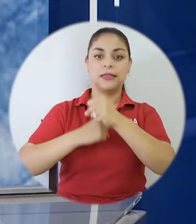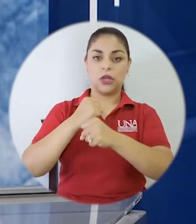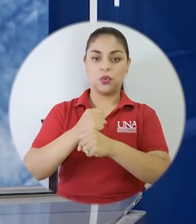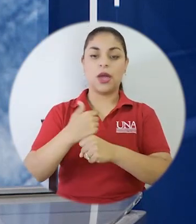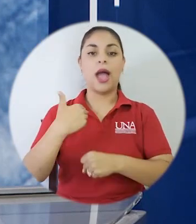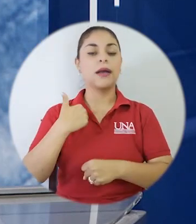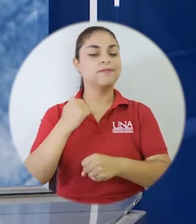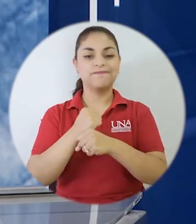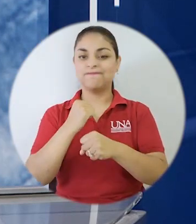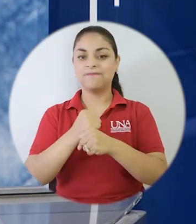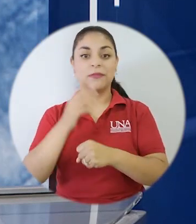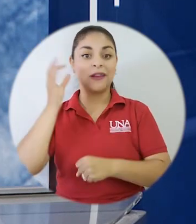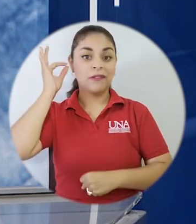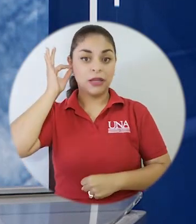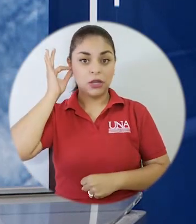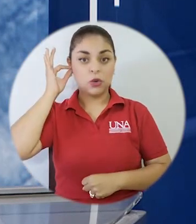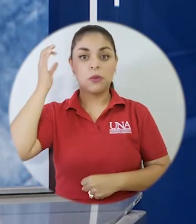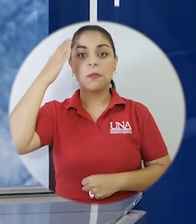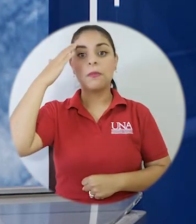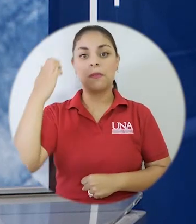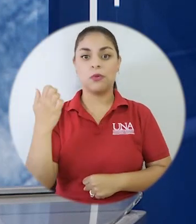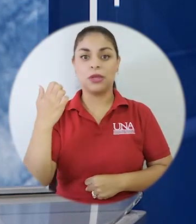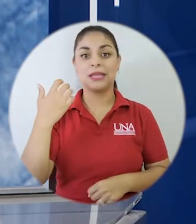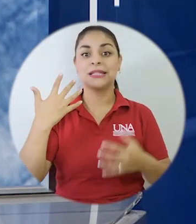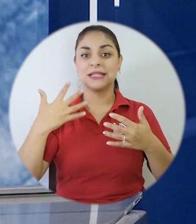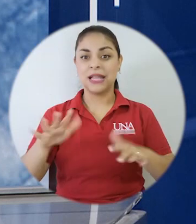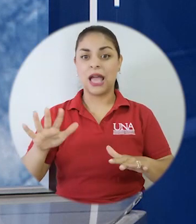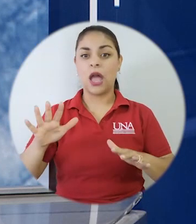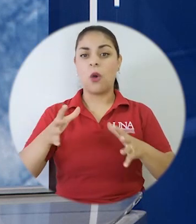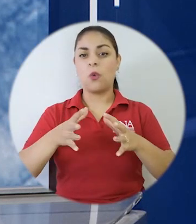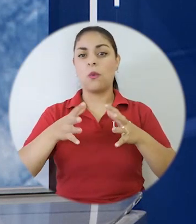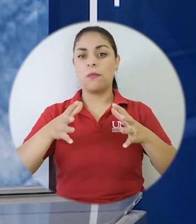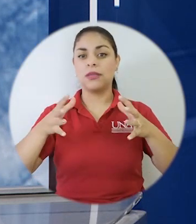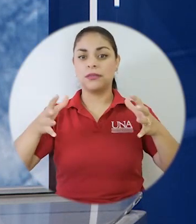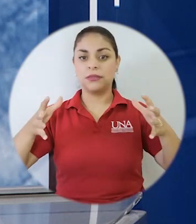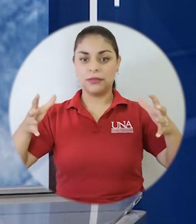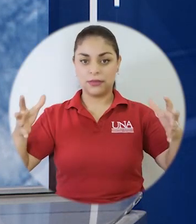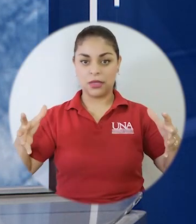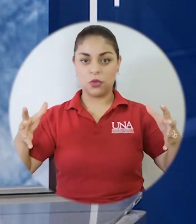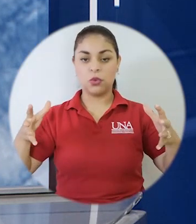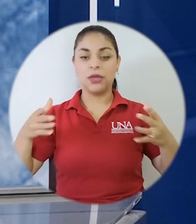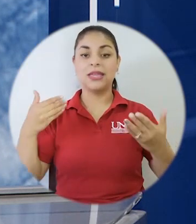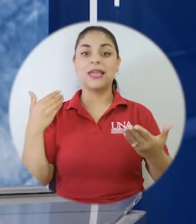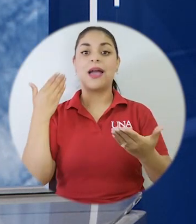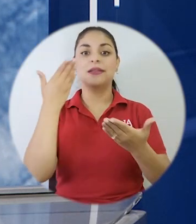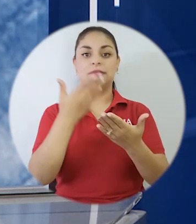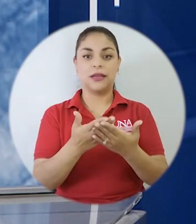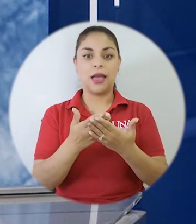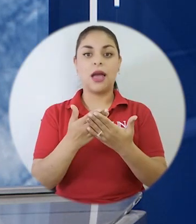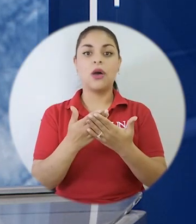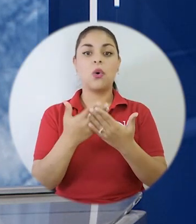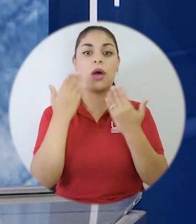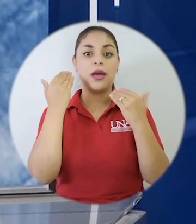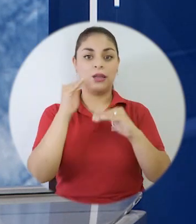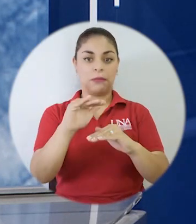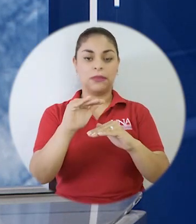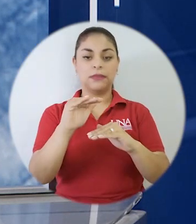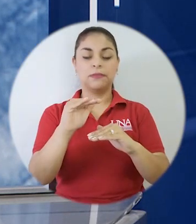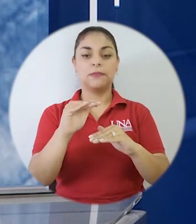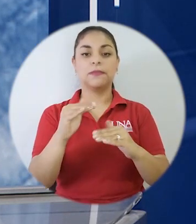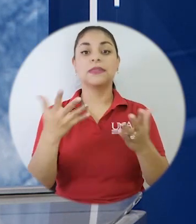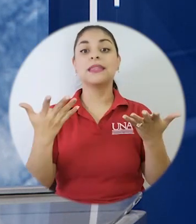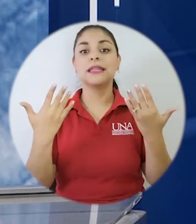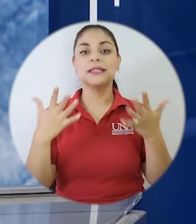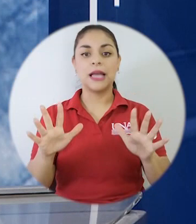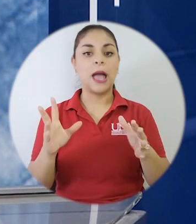tiene el tema del desempleo femenino, porque ha venido aumentando e incluso ha llegado al